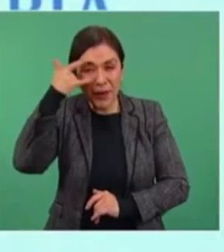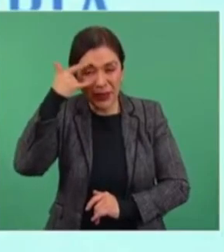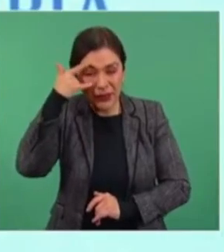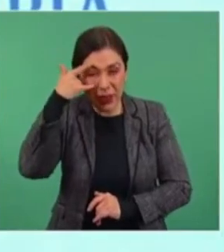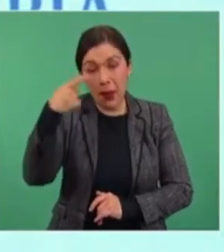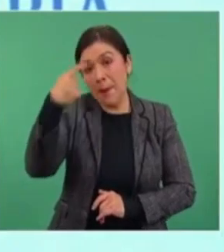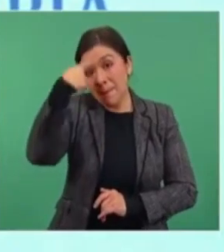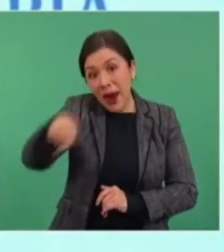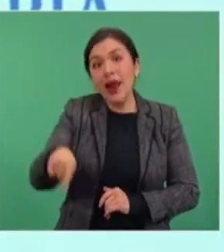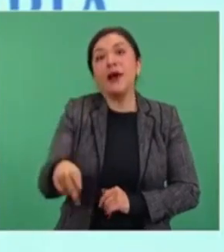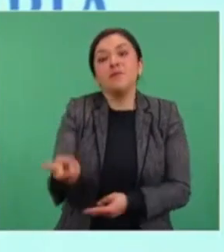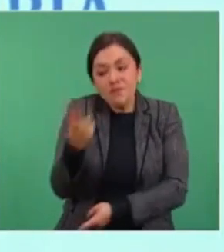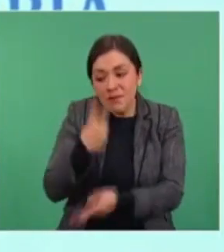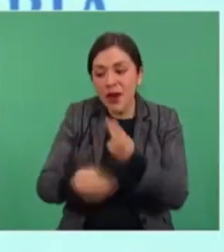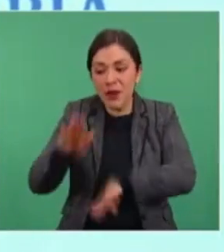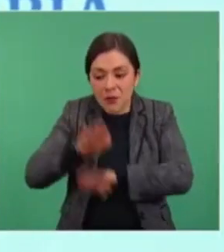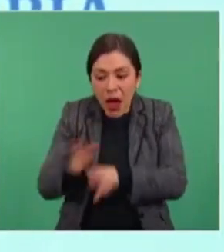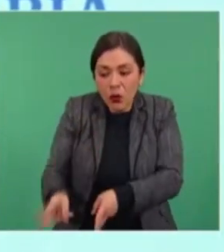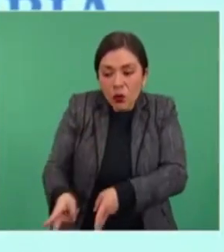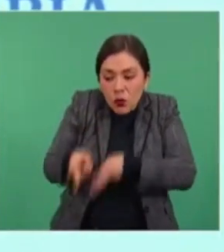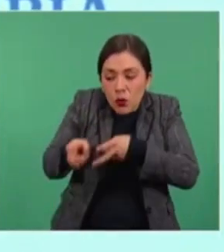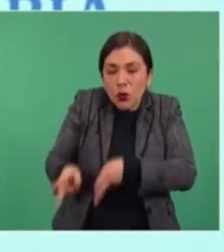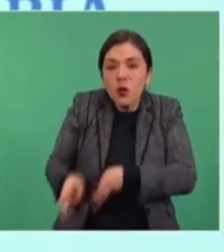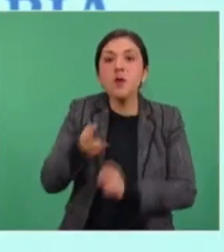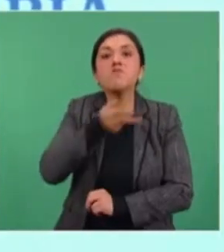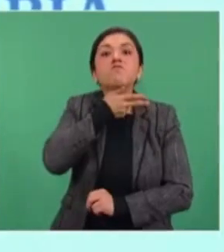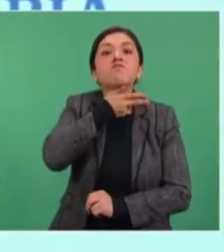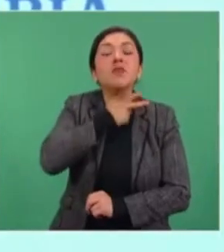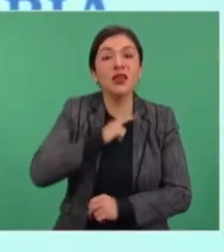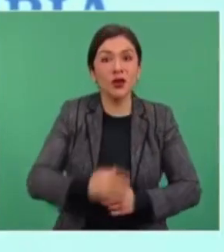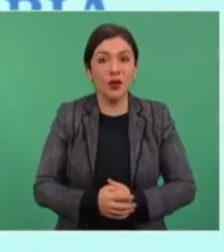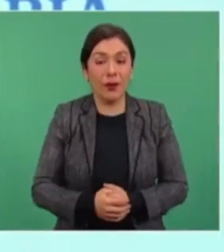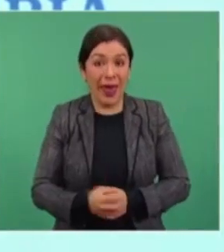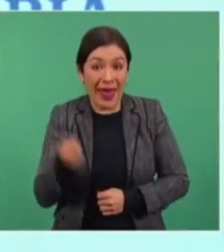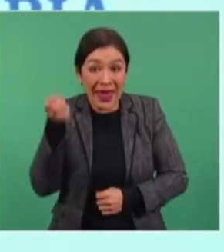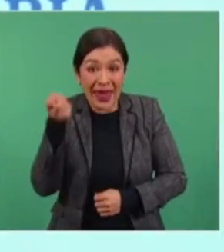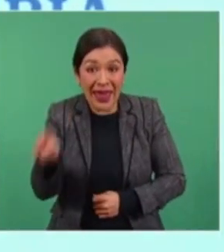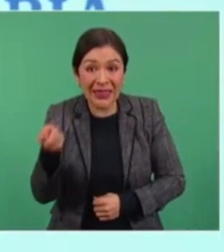para extraer más petróleo. Esto produjo